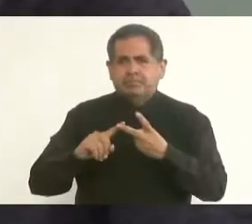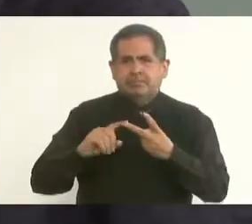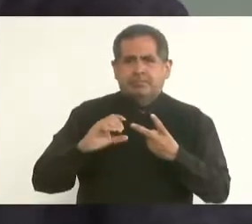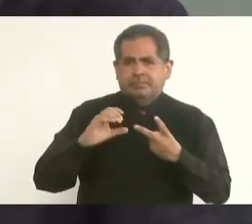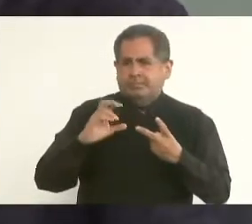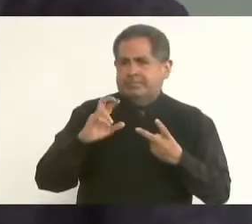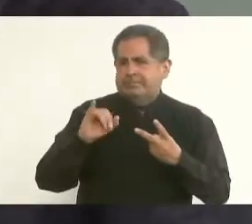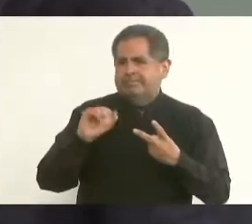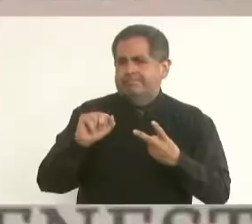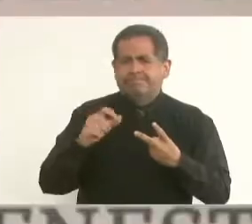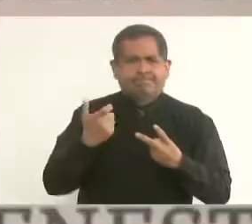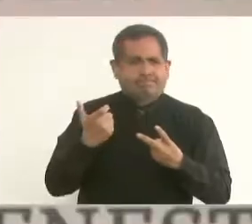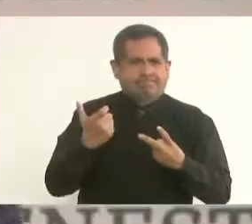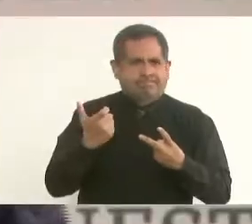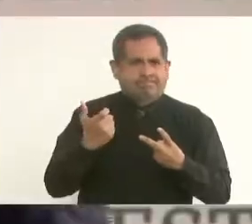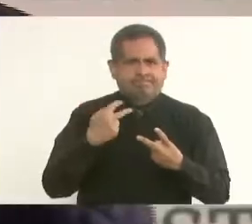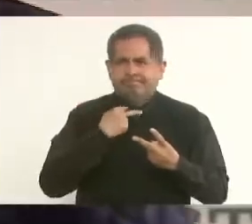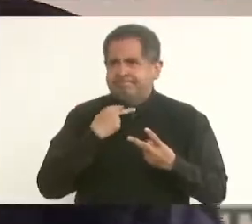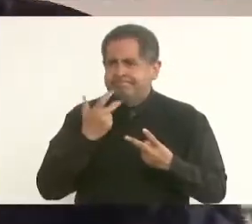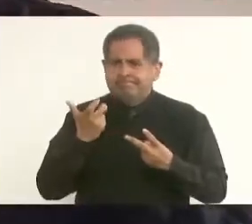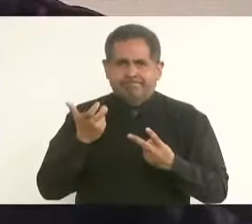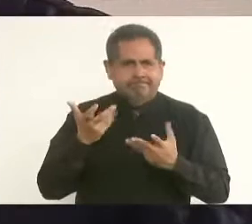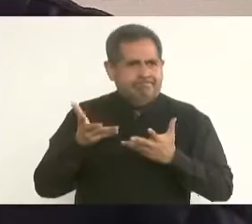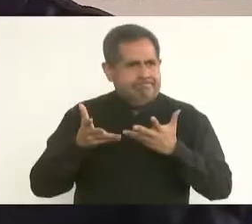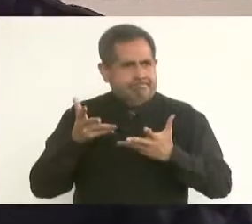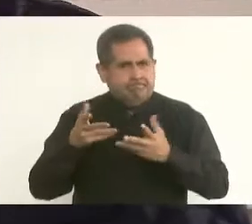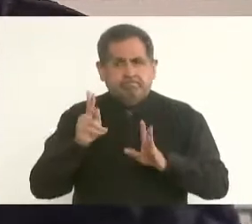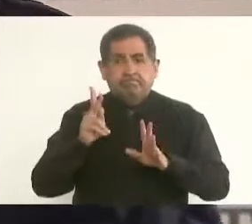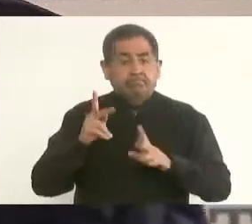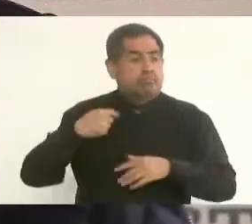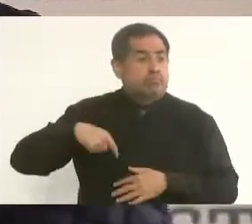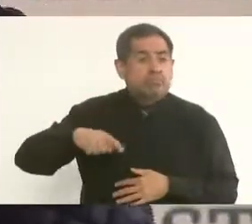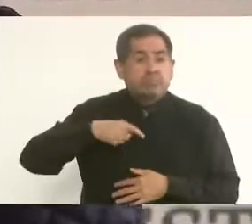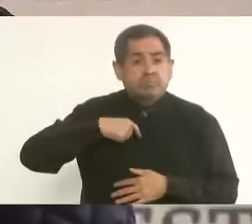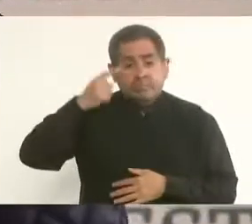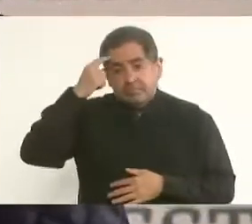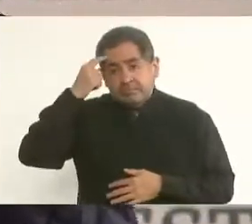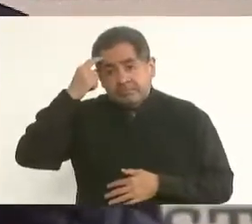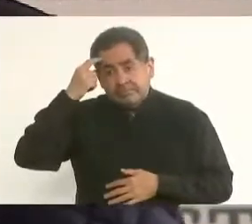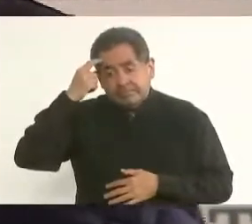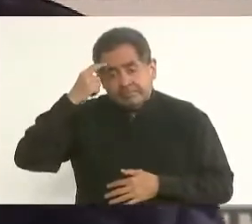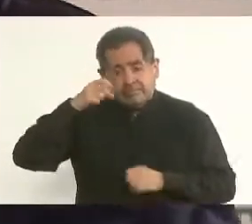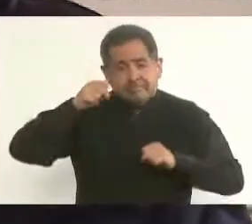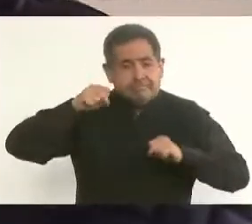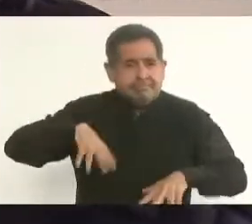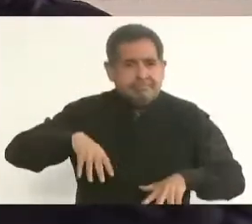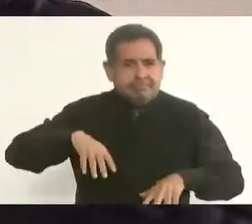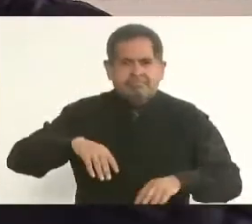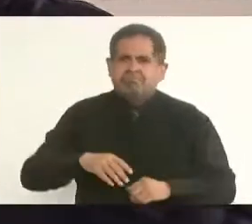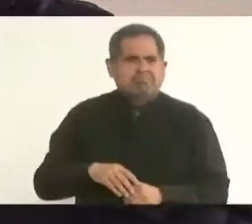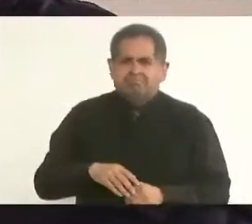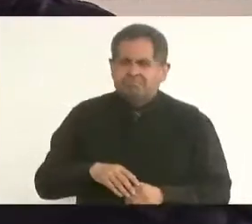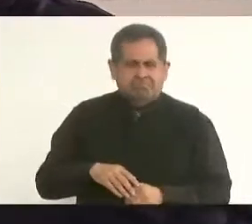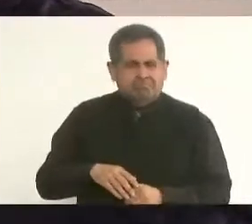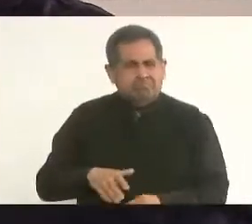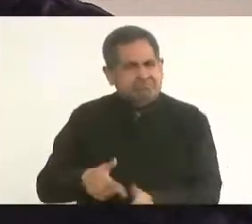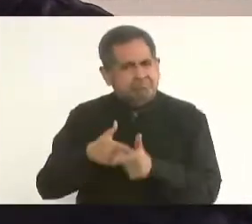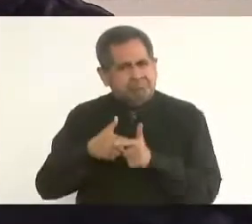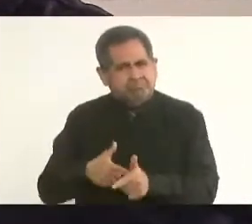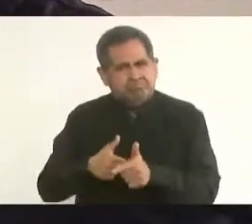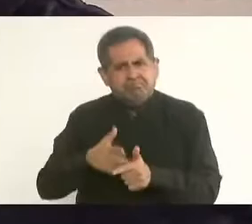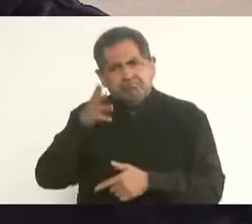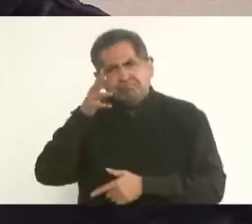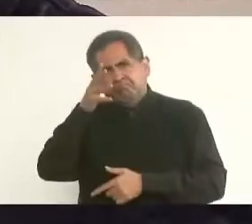económica, pero no vamos a dejar de caminar hacia